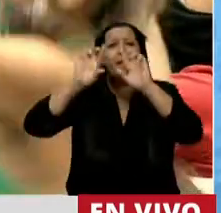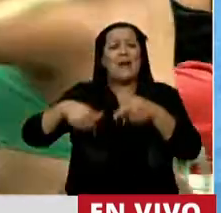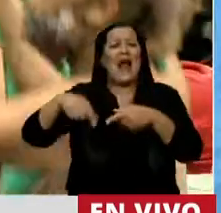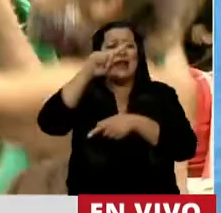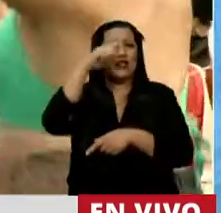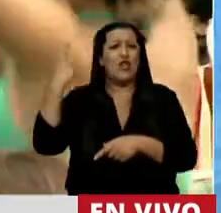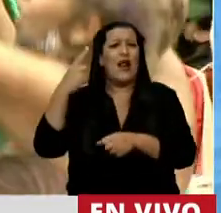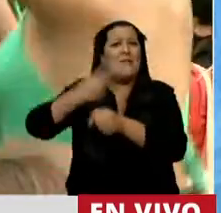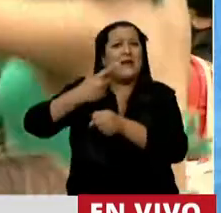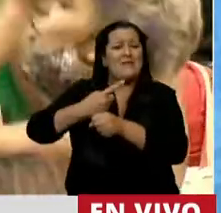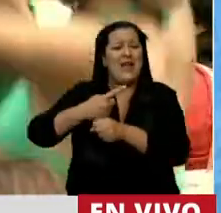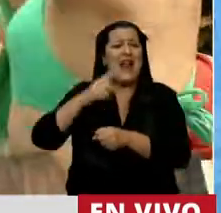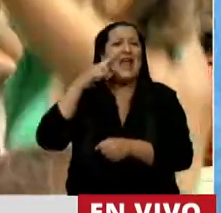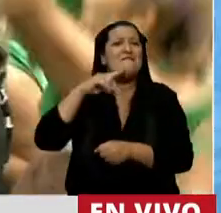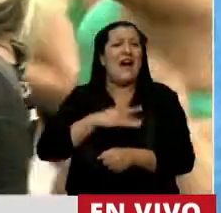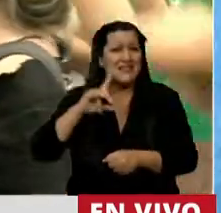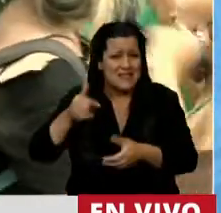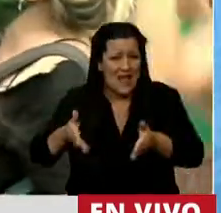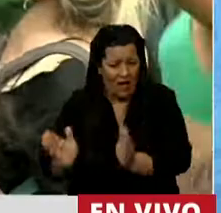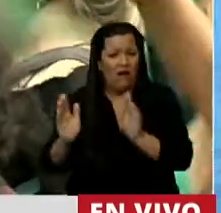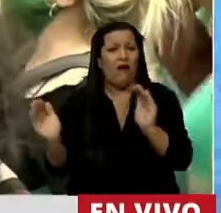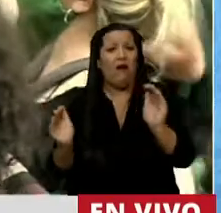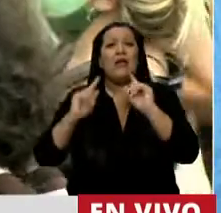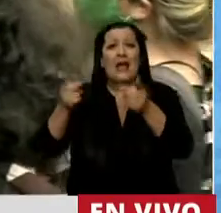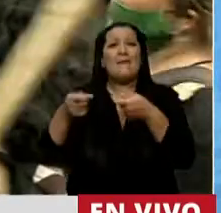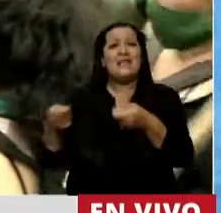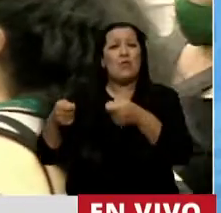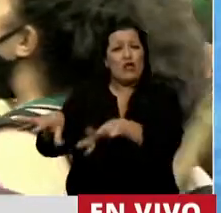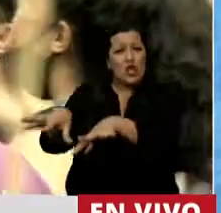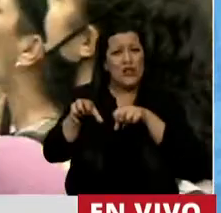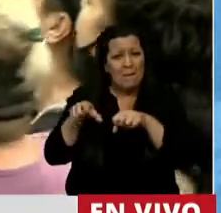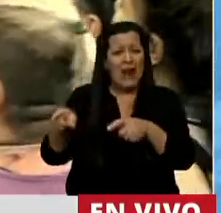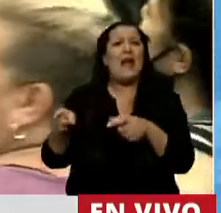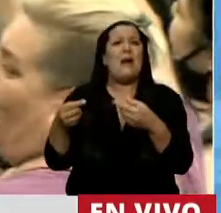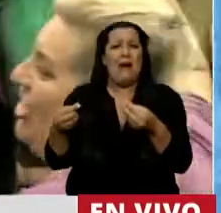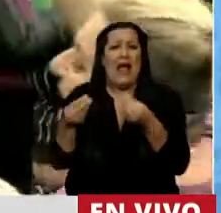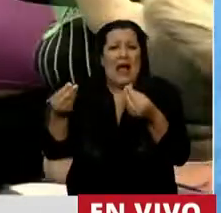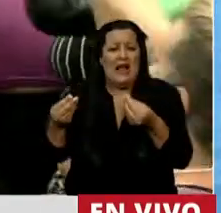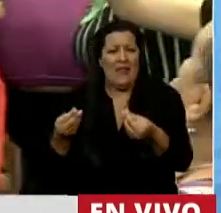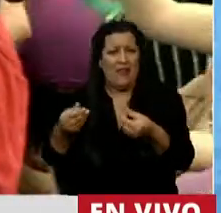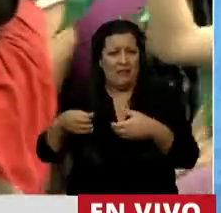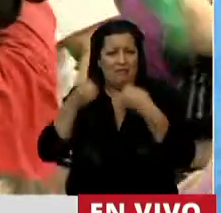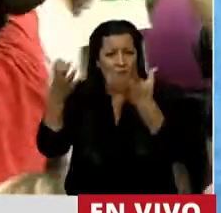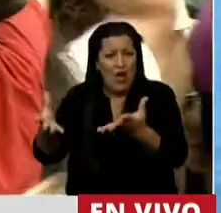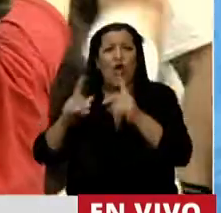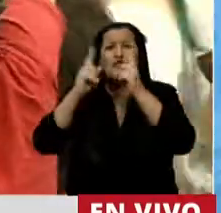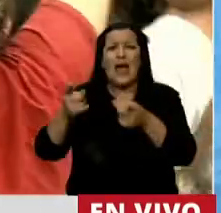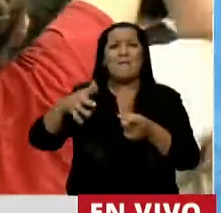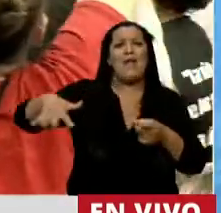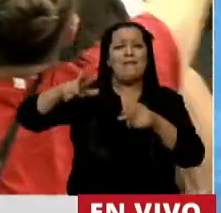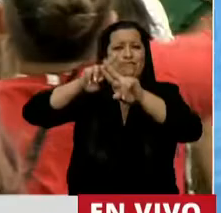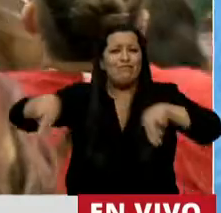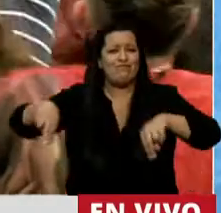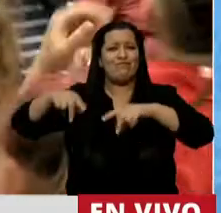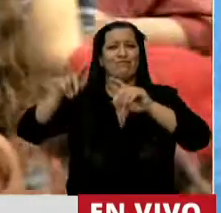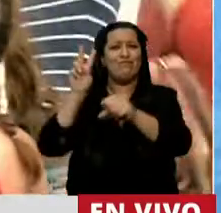que ha reforzado las políticas de cuidado y estimulación temprana de la calidad de la primera infancia, los espacios de primera infancia que brindan